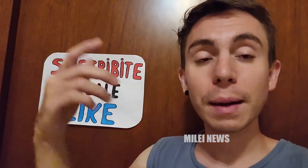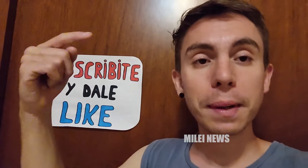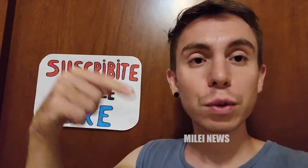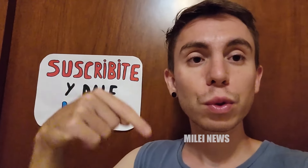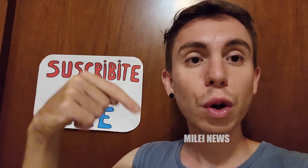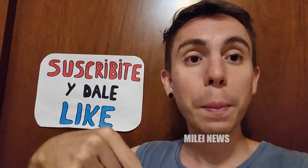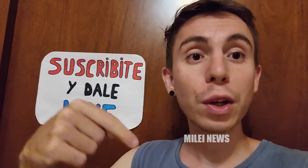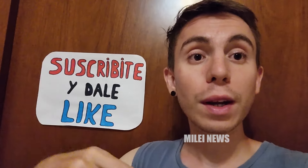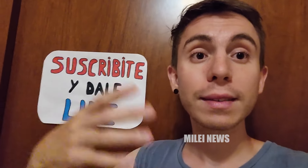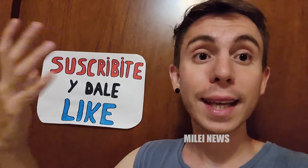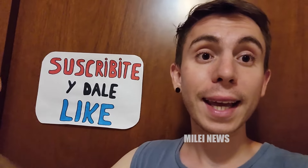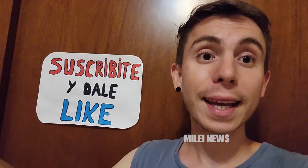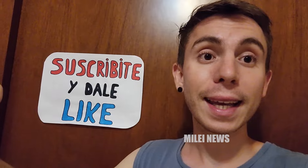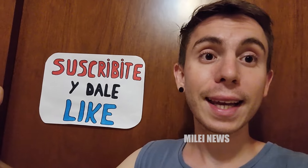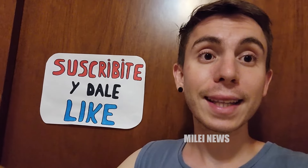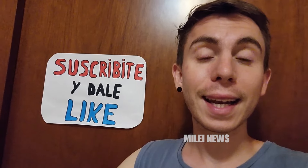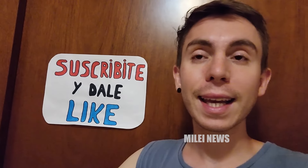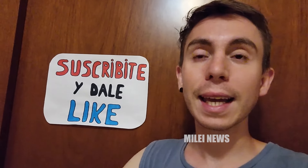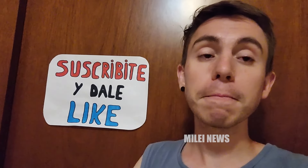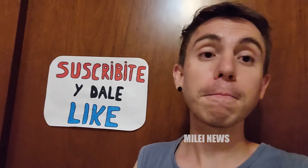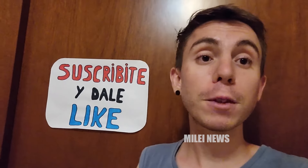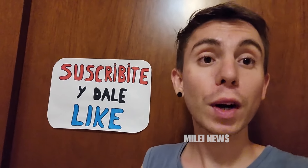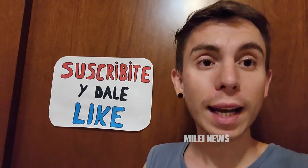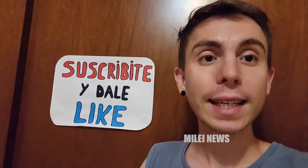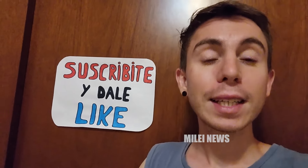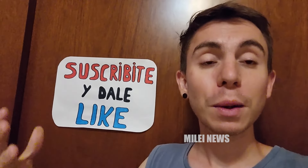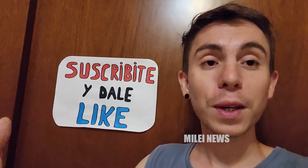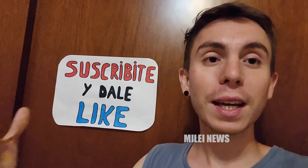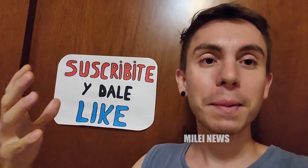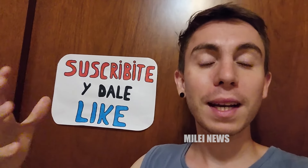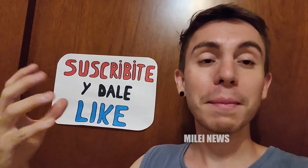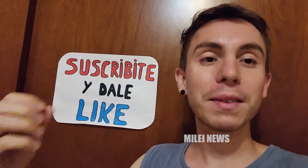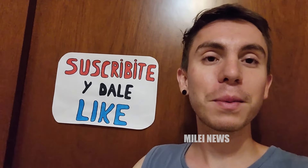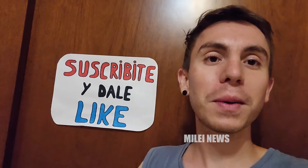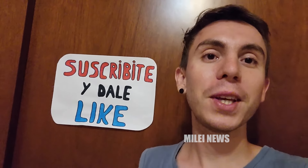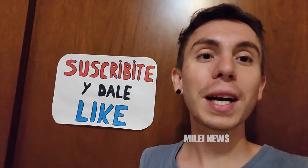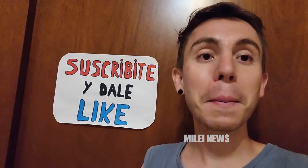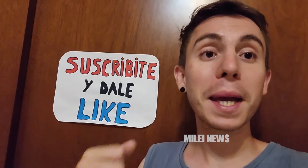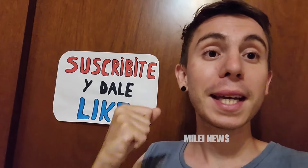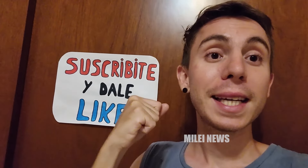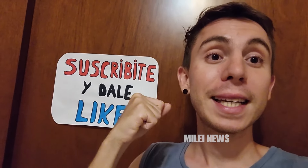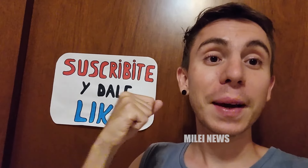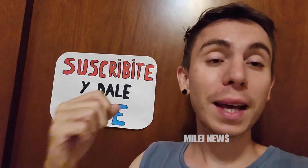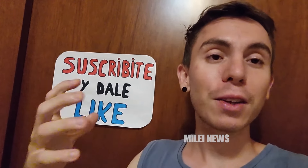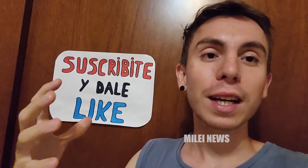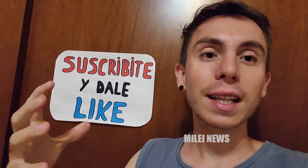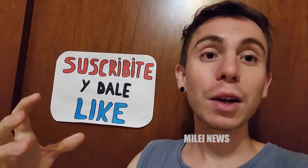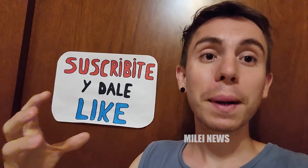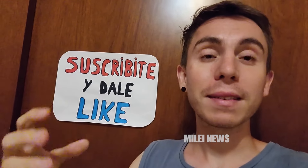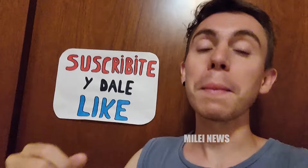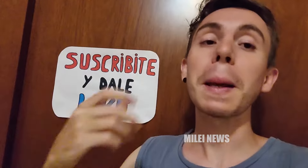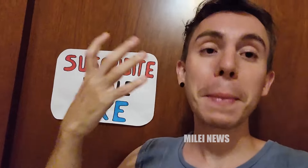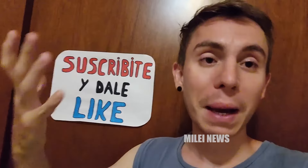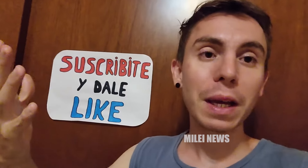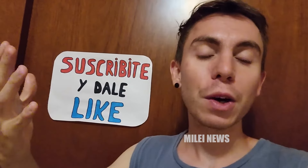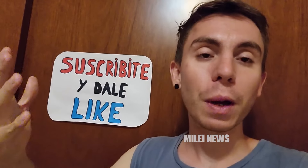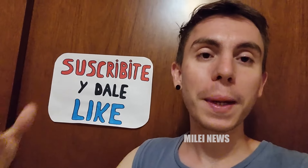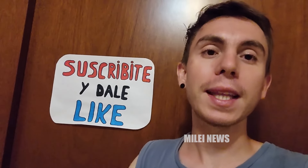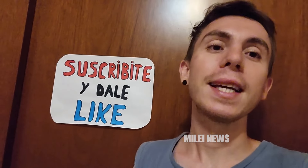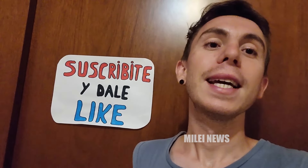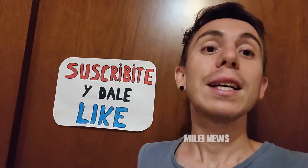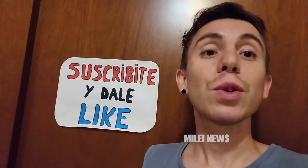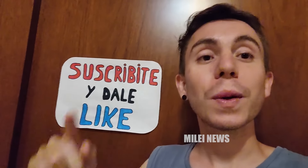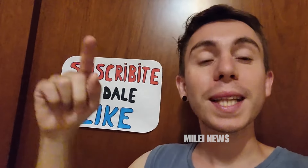video Déjenme sus opiniones de esta ley que ojalá como dije al principio del video cambie la vida de los argentinos Para siempre para bien